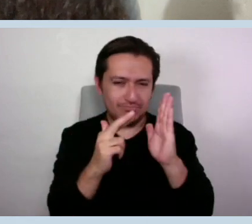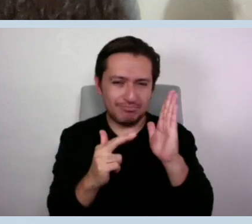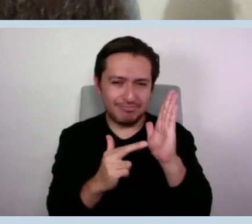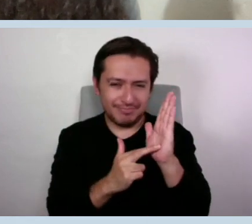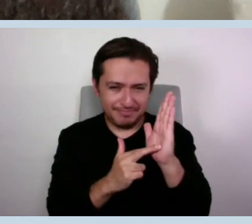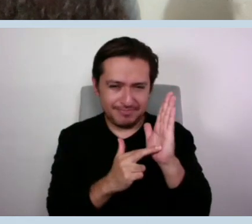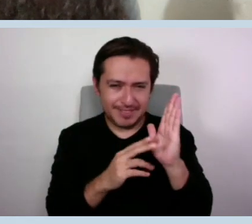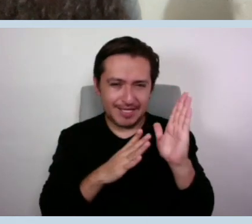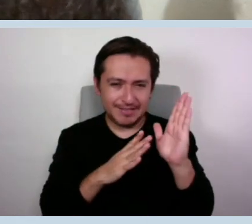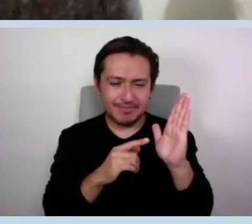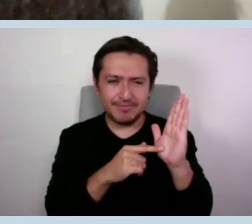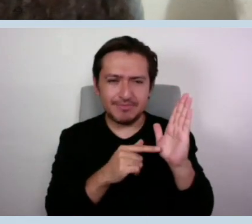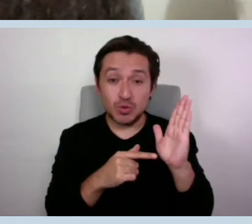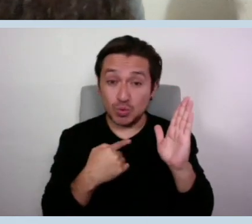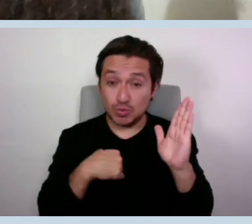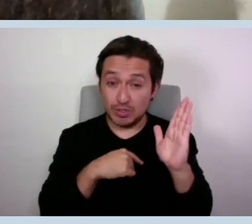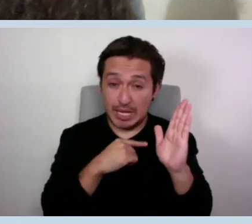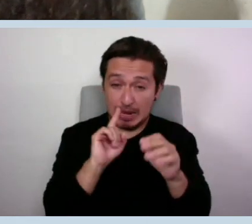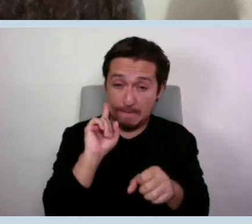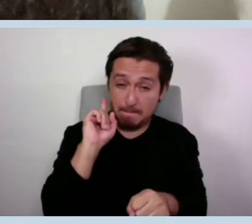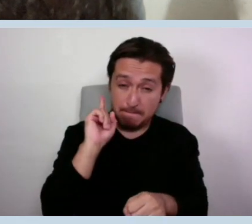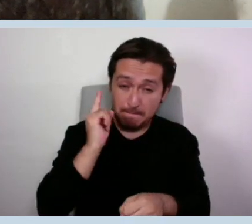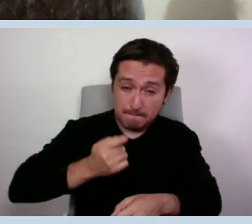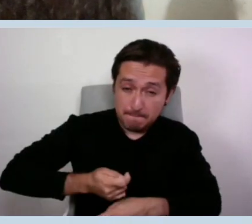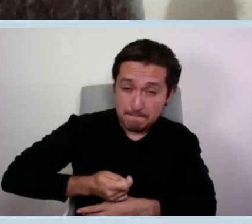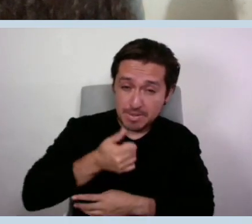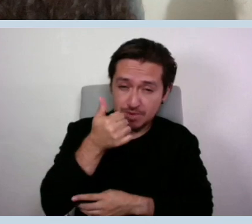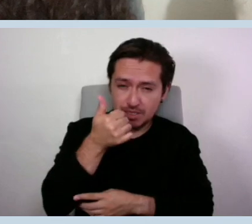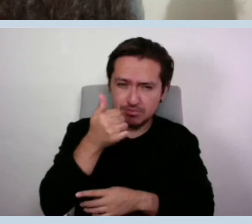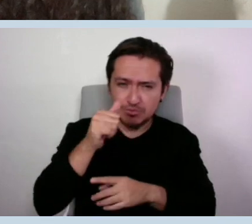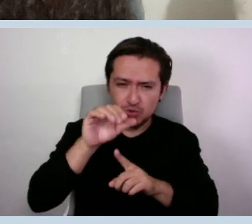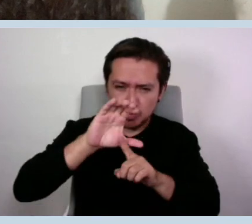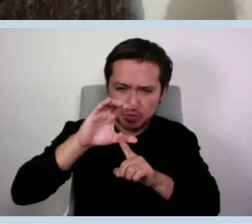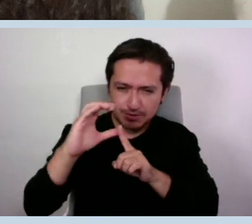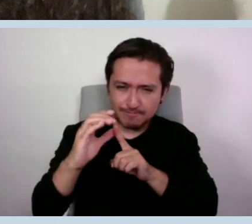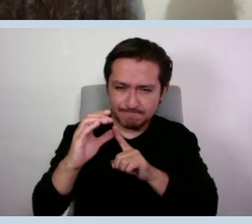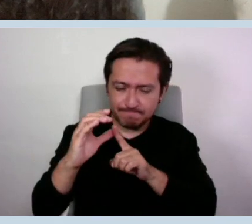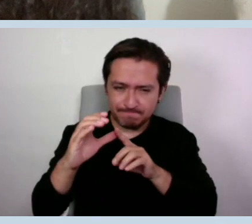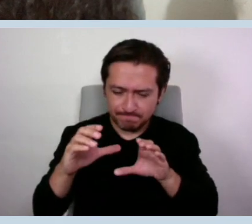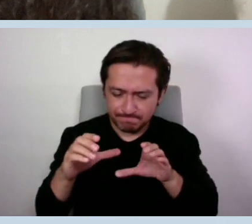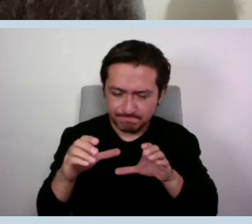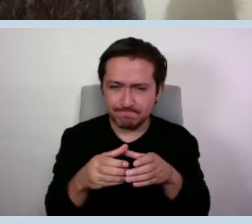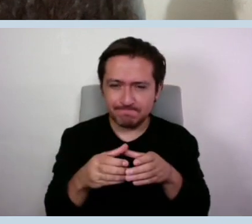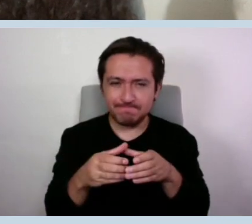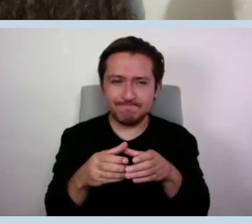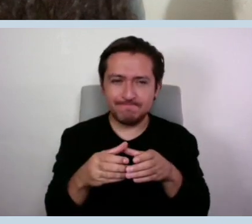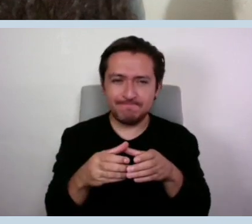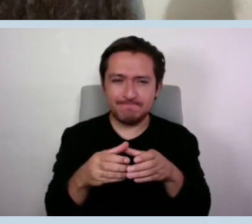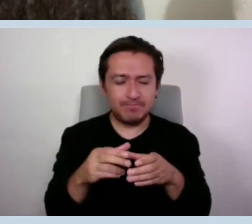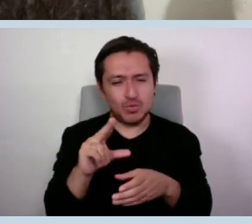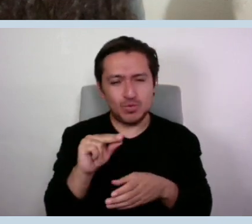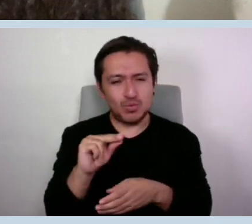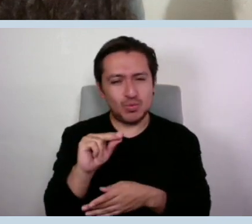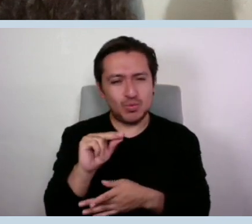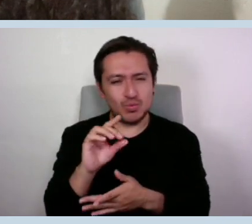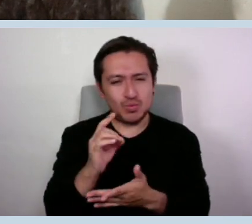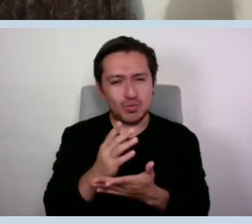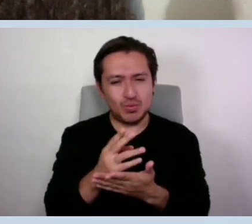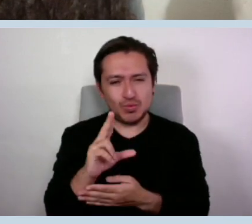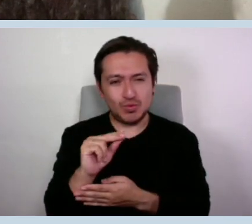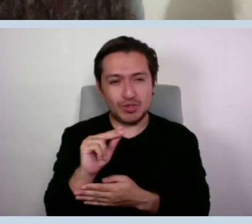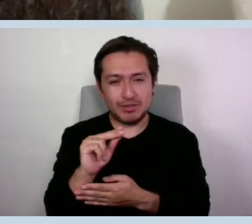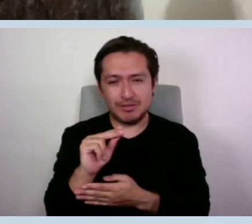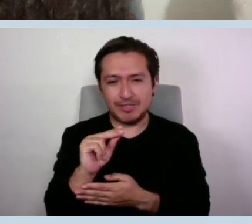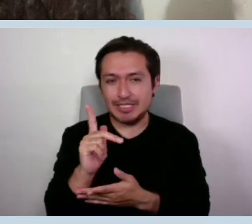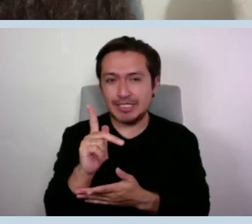comitiva o sea no somos las personas que forman la comitiva por primera vez y somos las que se quedarán